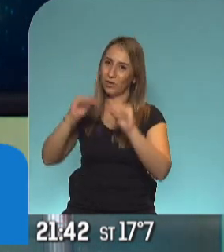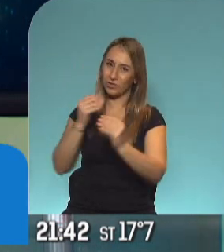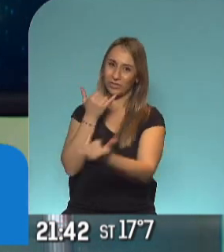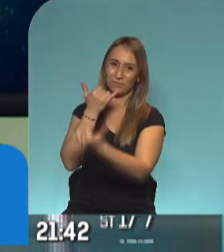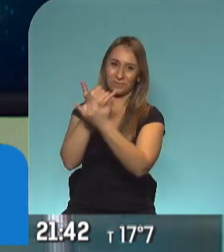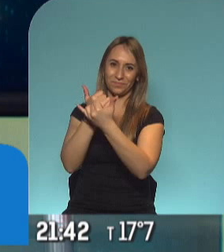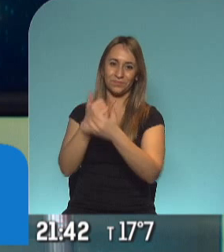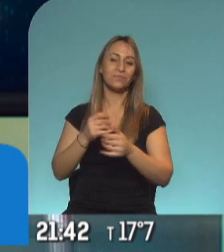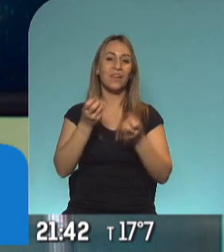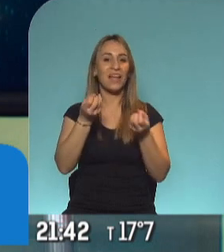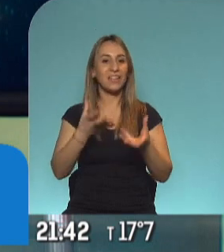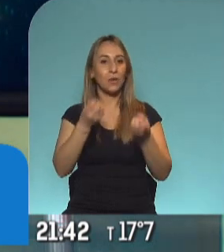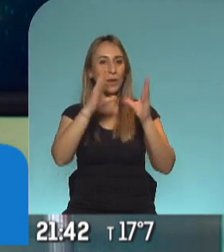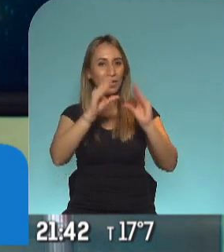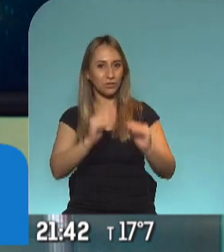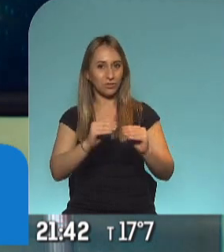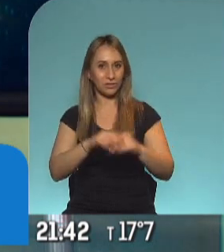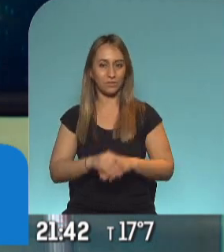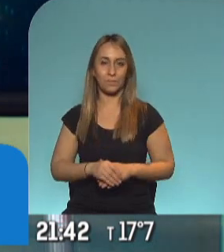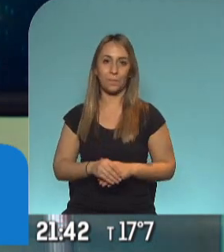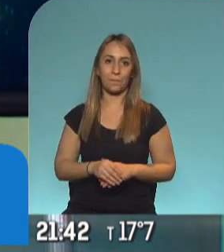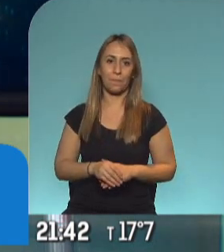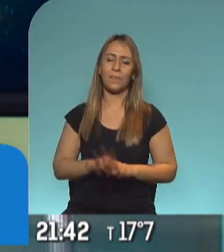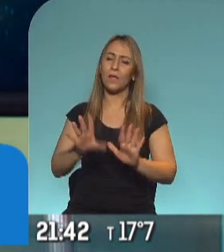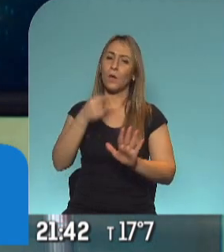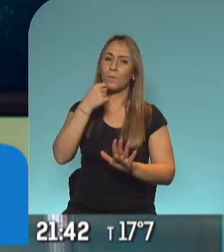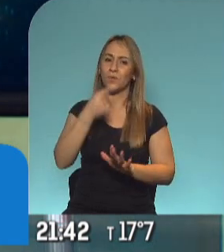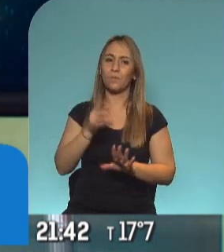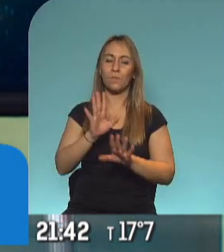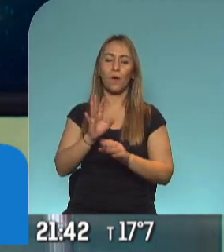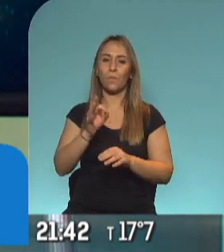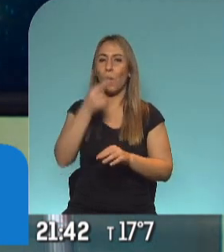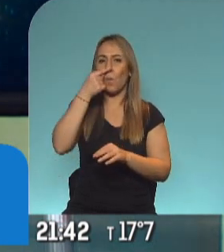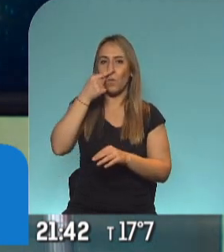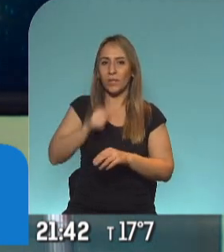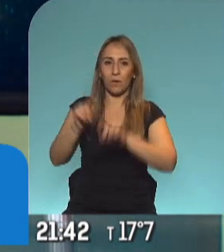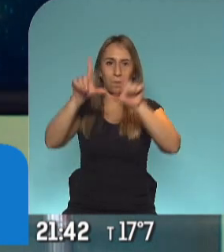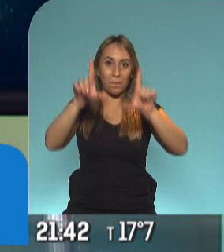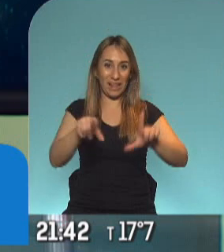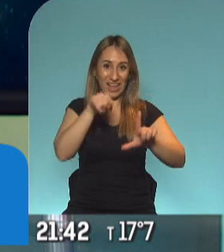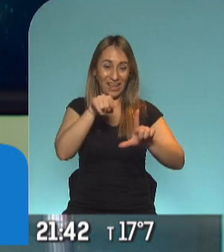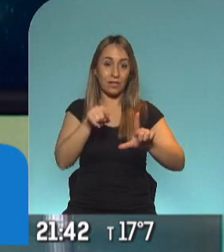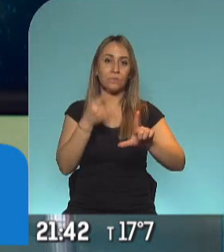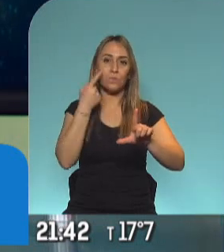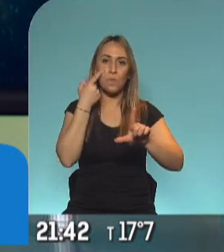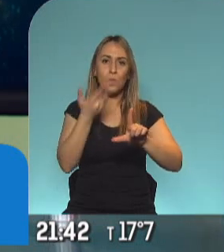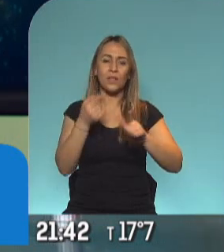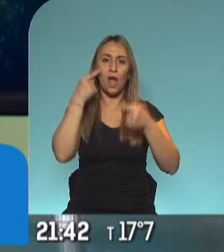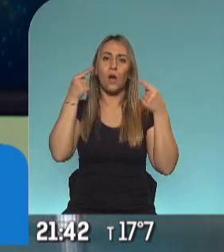¿Qué tal? ¿Cómo les va? Buenas noches. Muy bien. Comienzo por el final, por esta última placa que veíamos, los